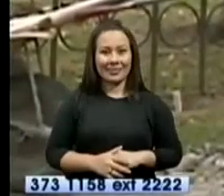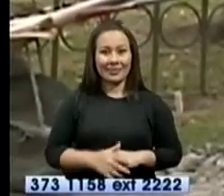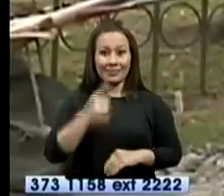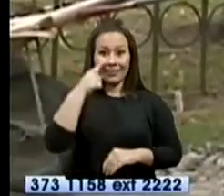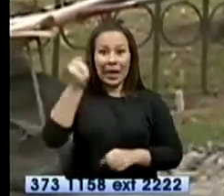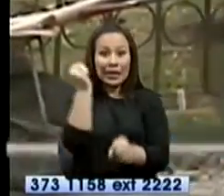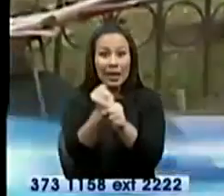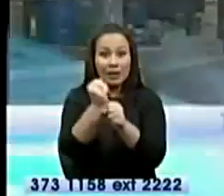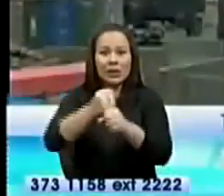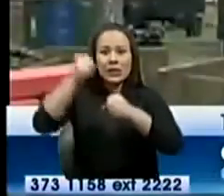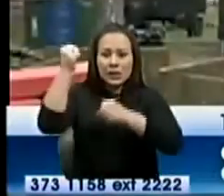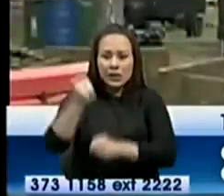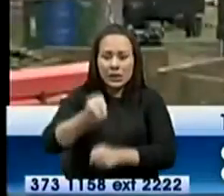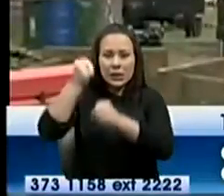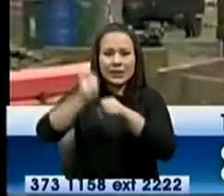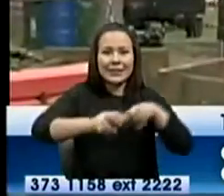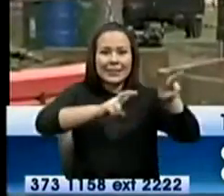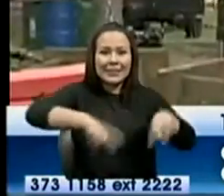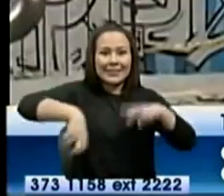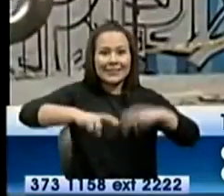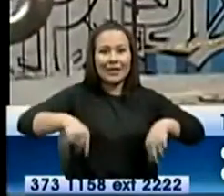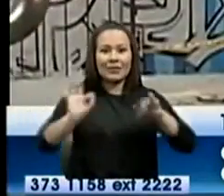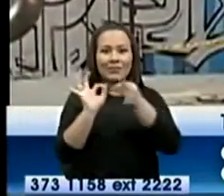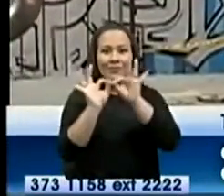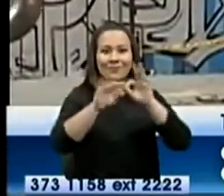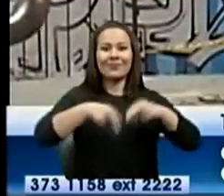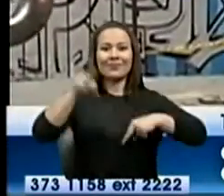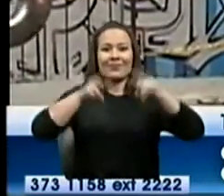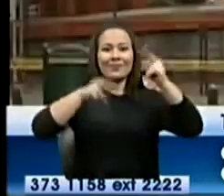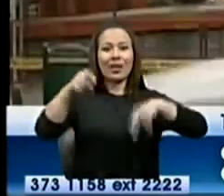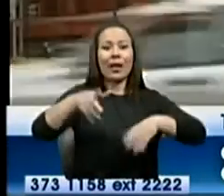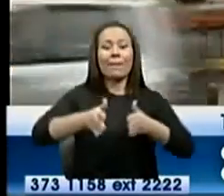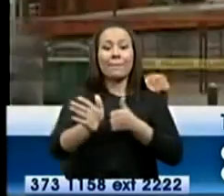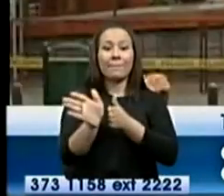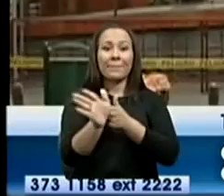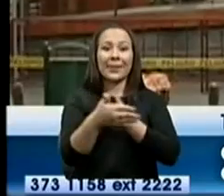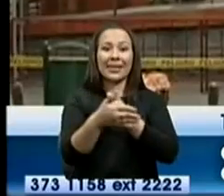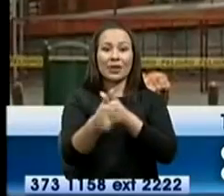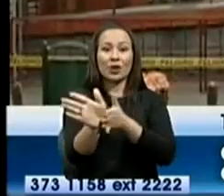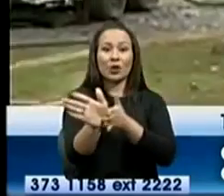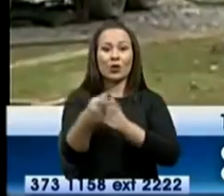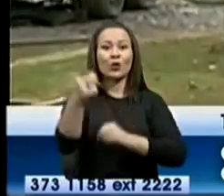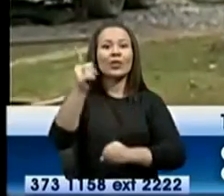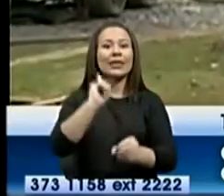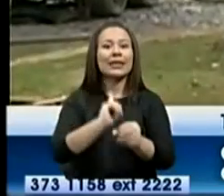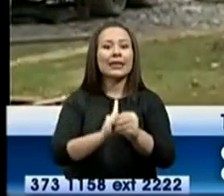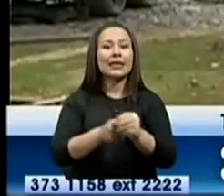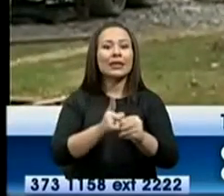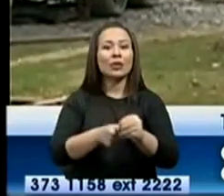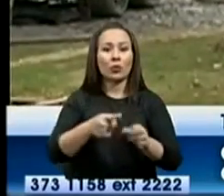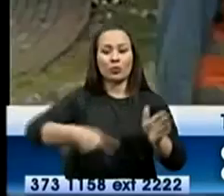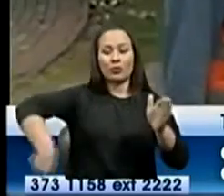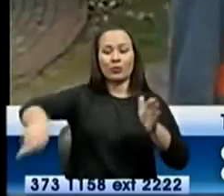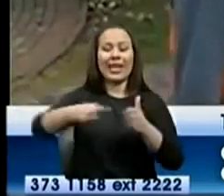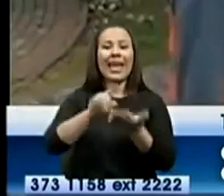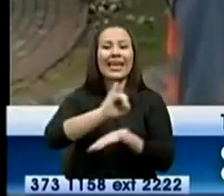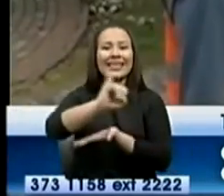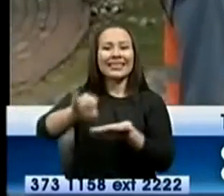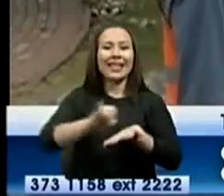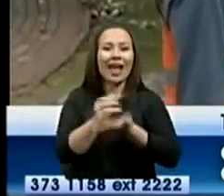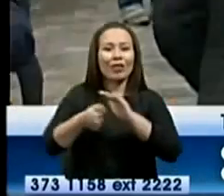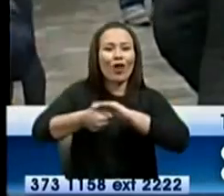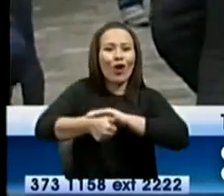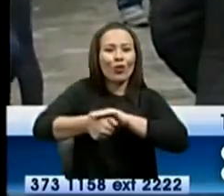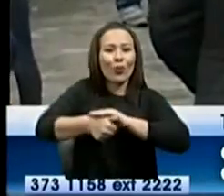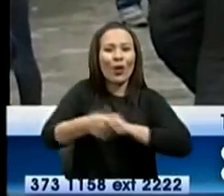Este miércoles inició la construcción de la estación Jipijapa del metro de Quito al norte de la ciudad. En el parque Isla Tortuga se montó el